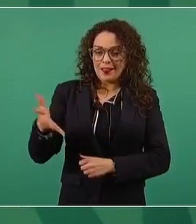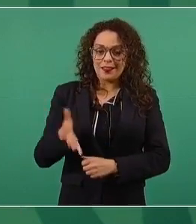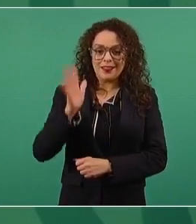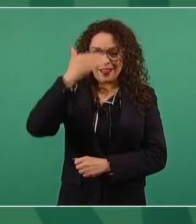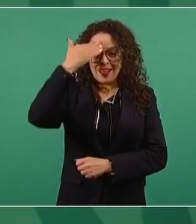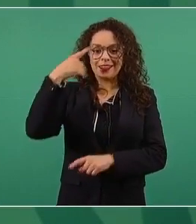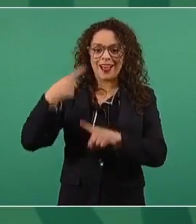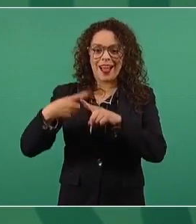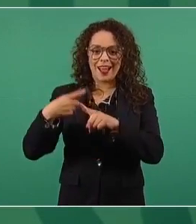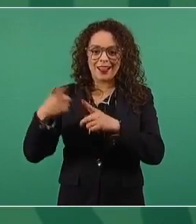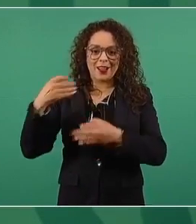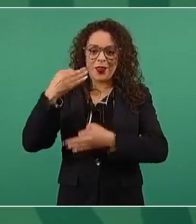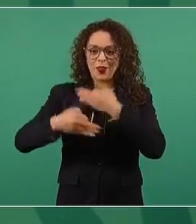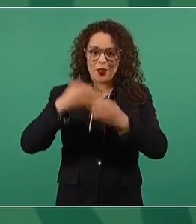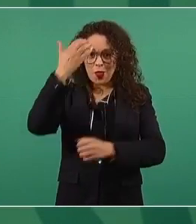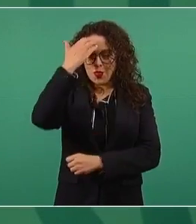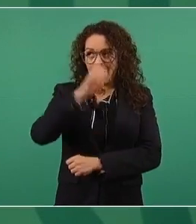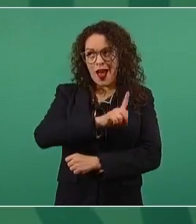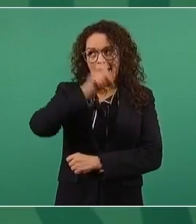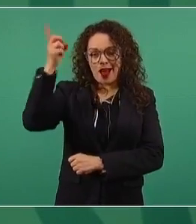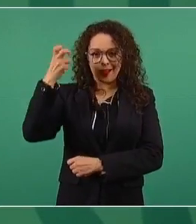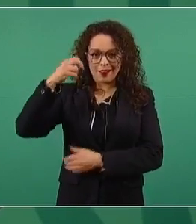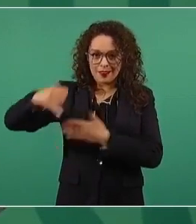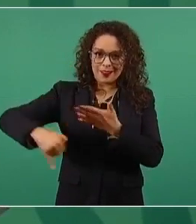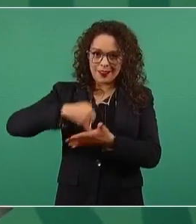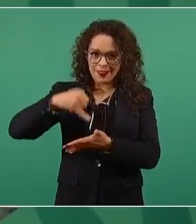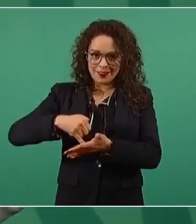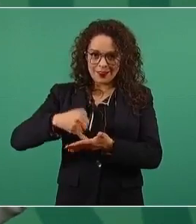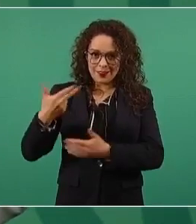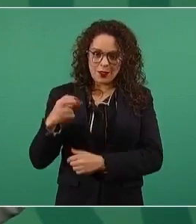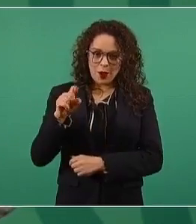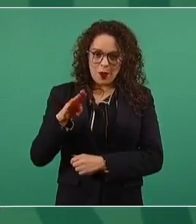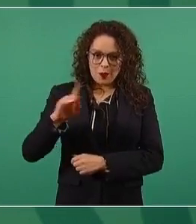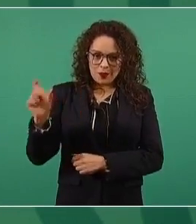es, todos lo conocen en la isla.